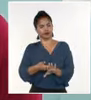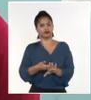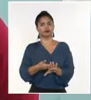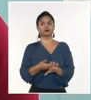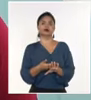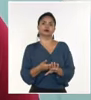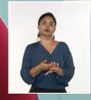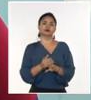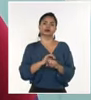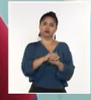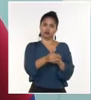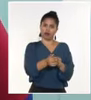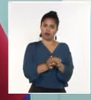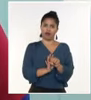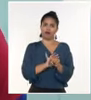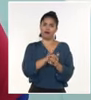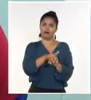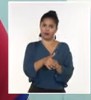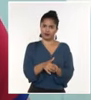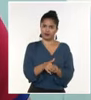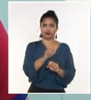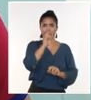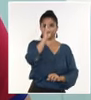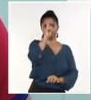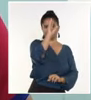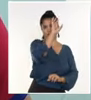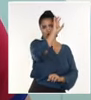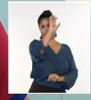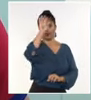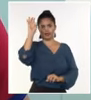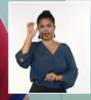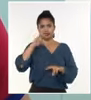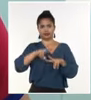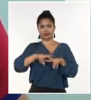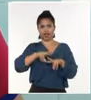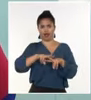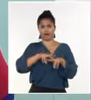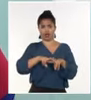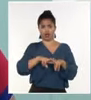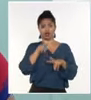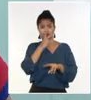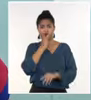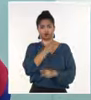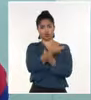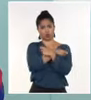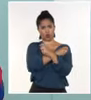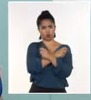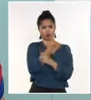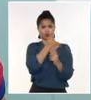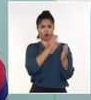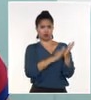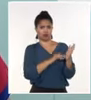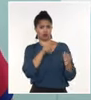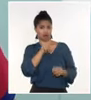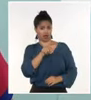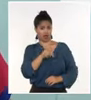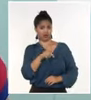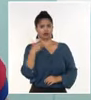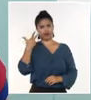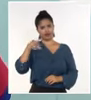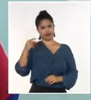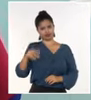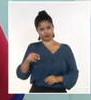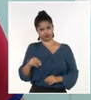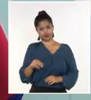rehabilitación en el Hospital Ortopédico Fran País en La Habana, que ahí estaré alrededor de un mes también haciendo los ejercicios